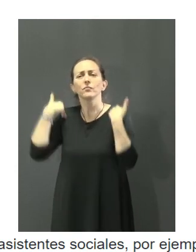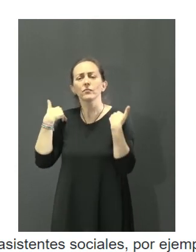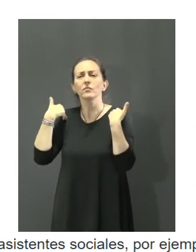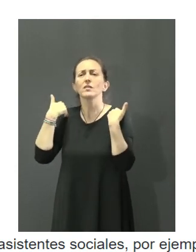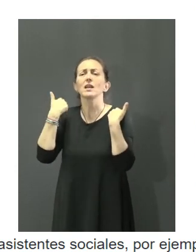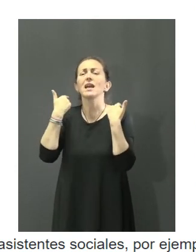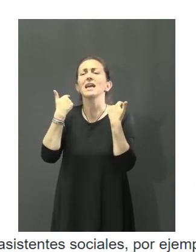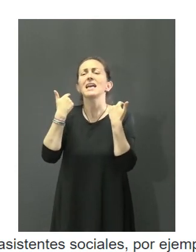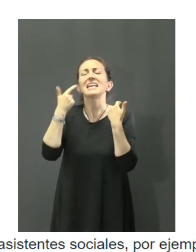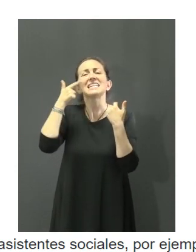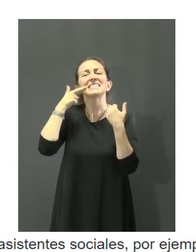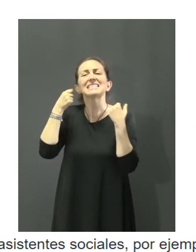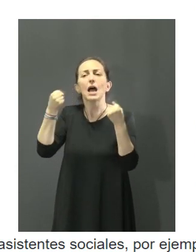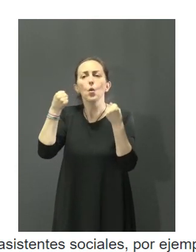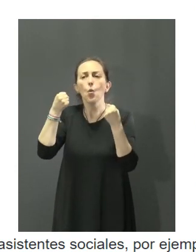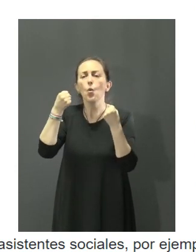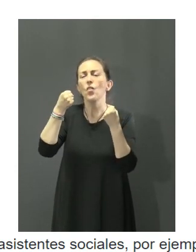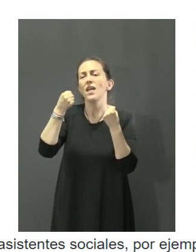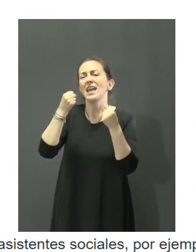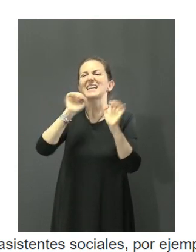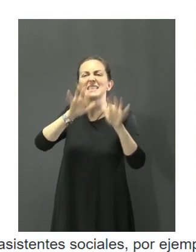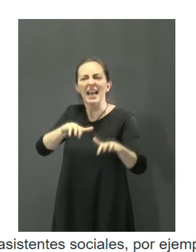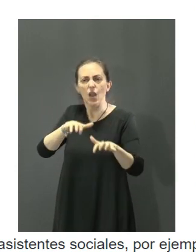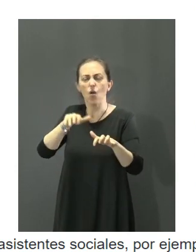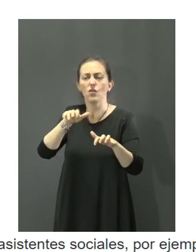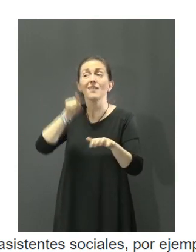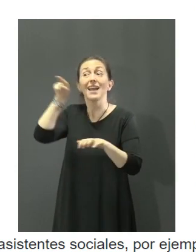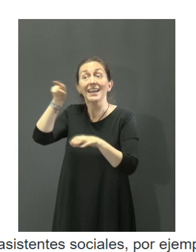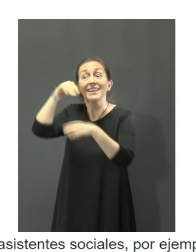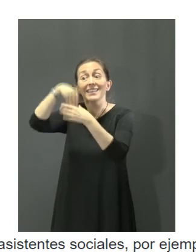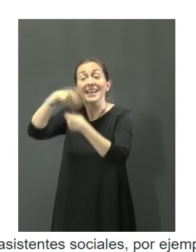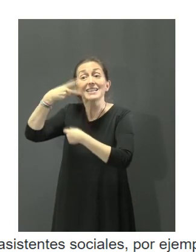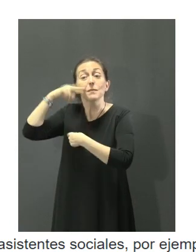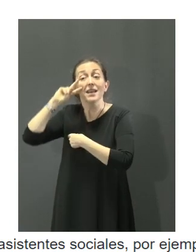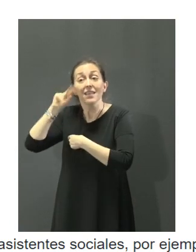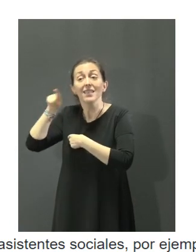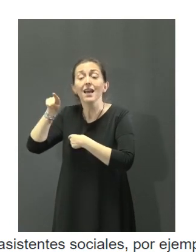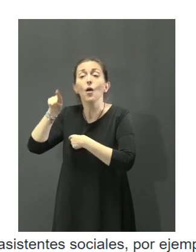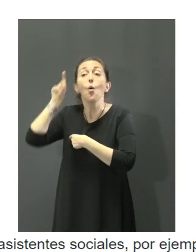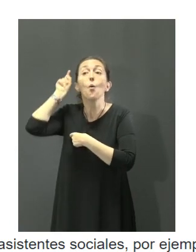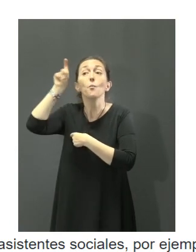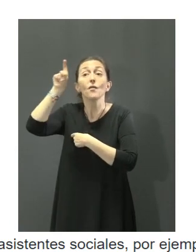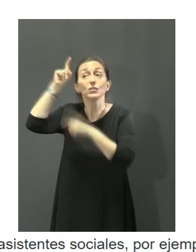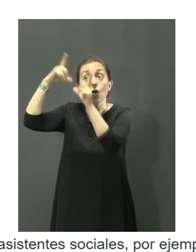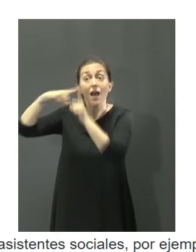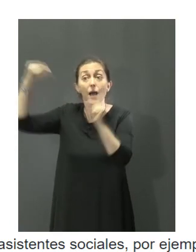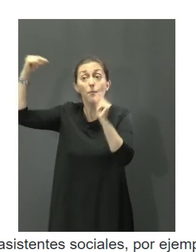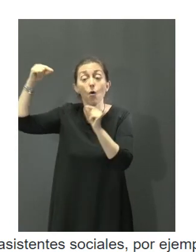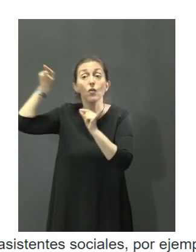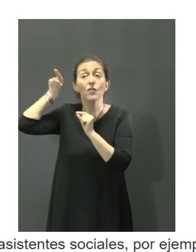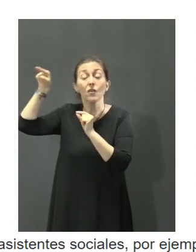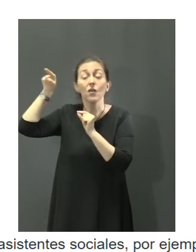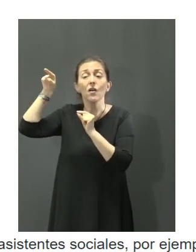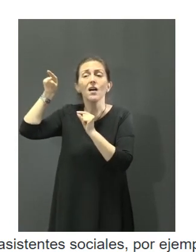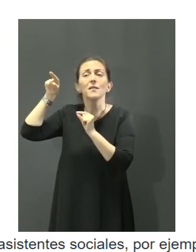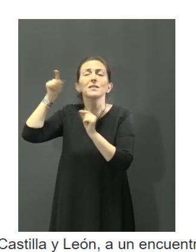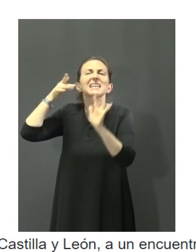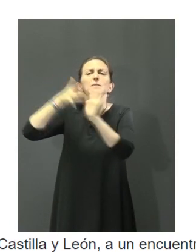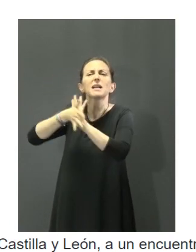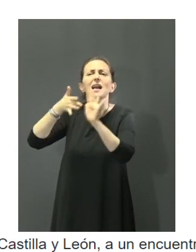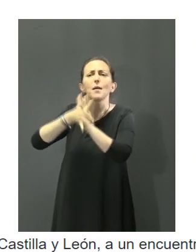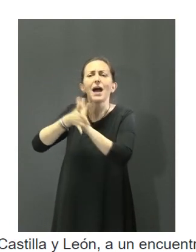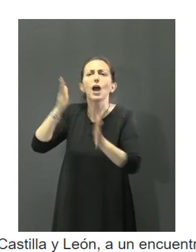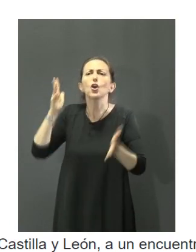la salud SIBI de Castilla y León, donde había la experiencia de un profesor de Japón, donde hablaba de